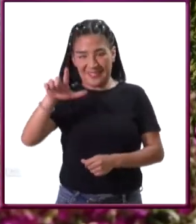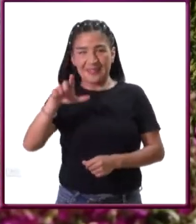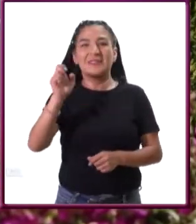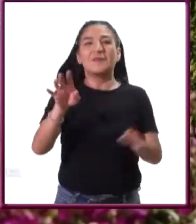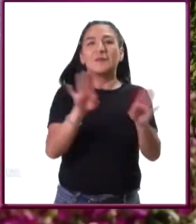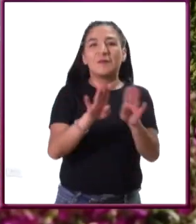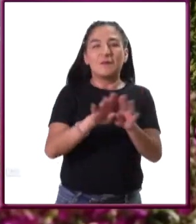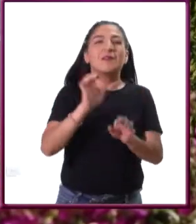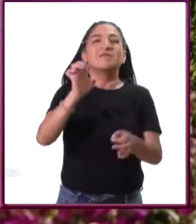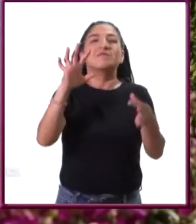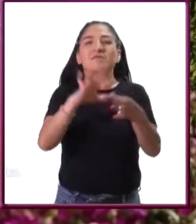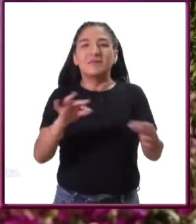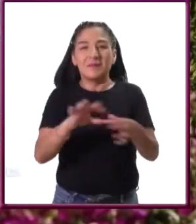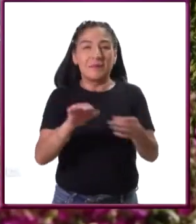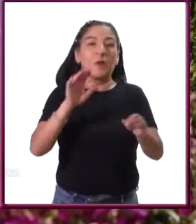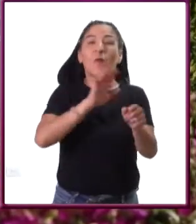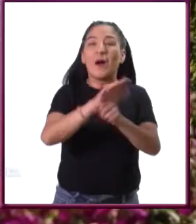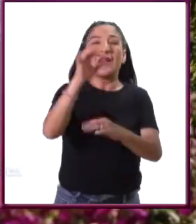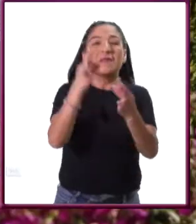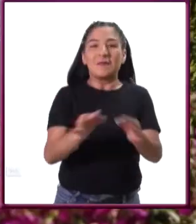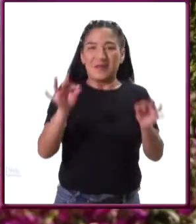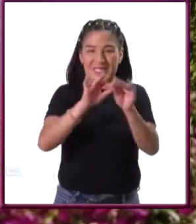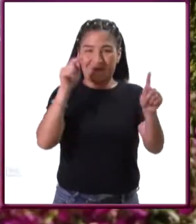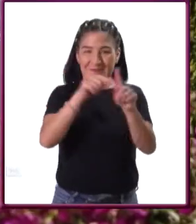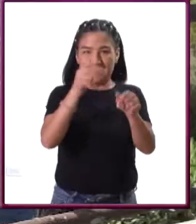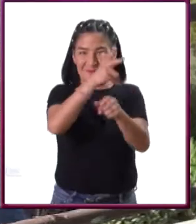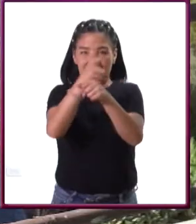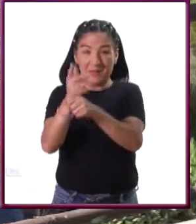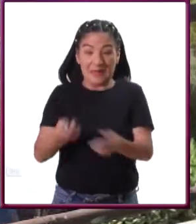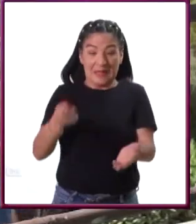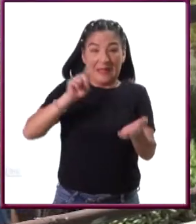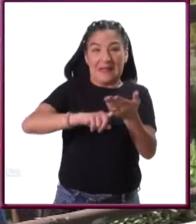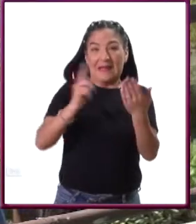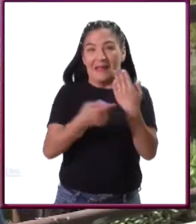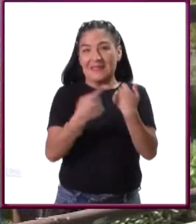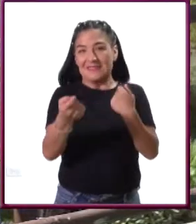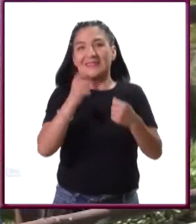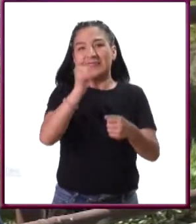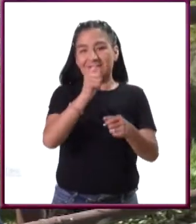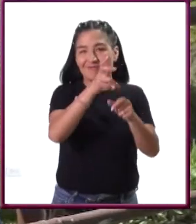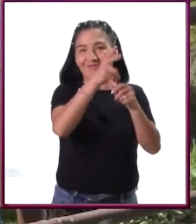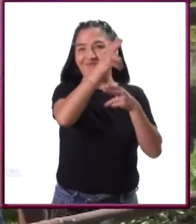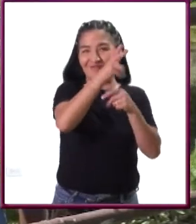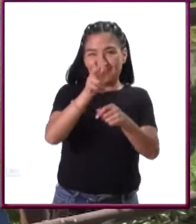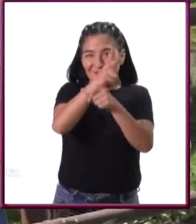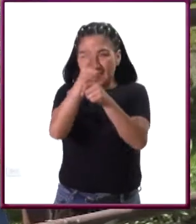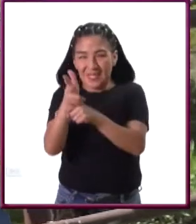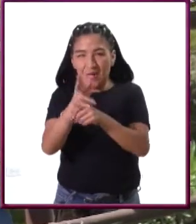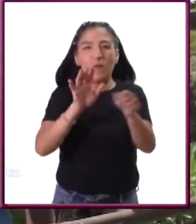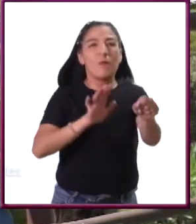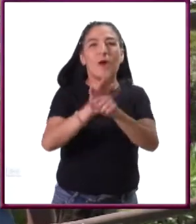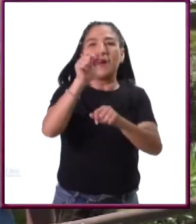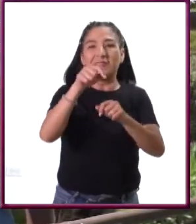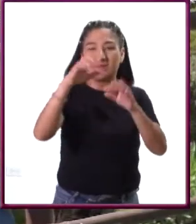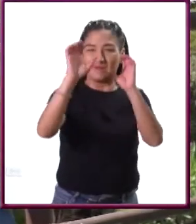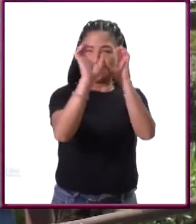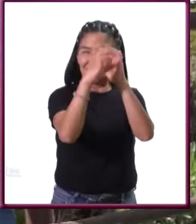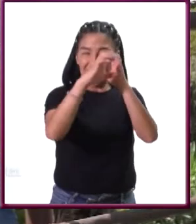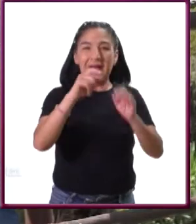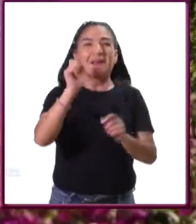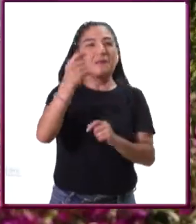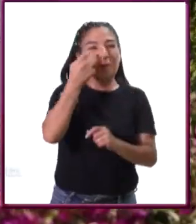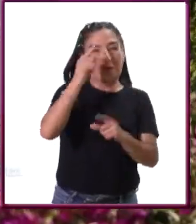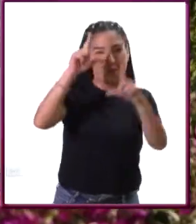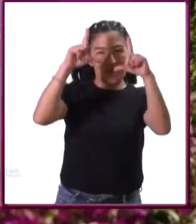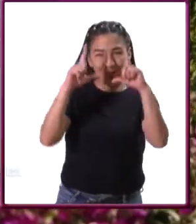más importante de una cámara está detrás de ella. Claro, el ojo humano de quien toma la foto. Por